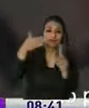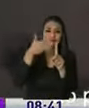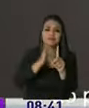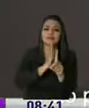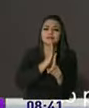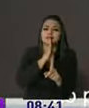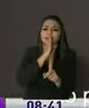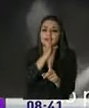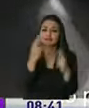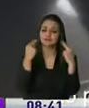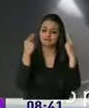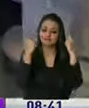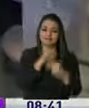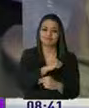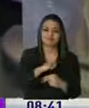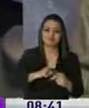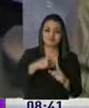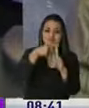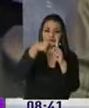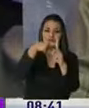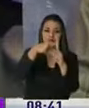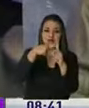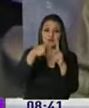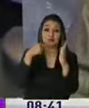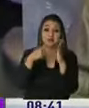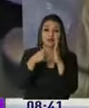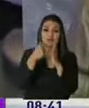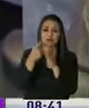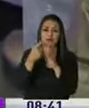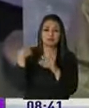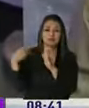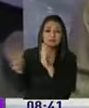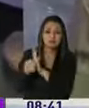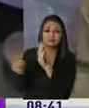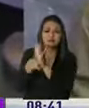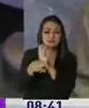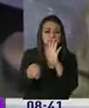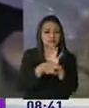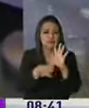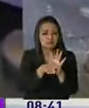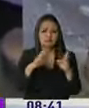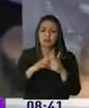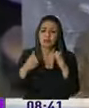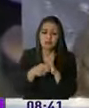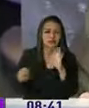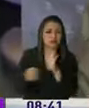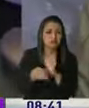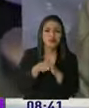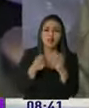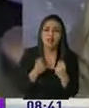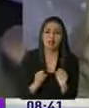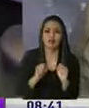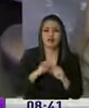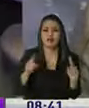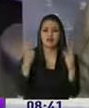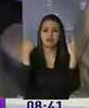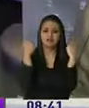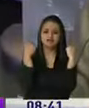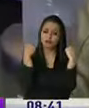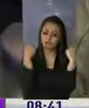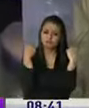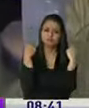siempre será nuestra actitud. Y en lugar de poner nuestra energía en buscar el pretexto perfecto para no intentarlo,